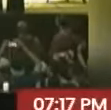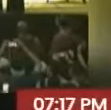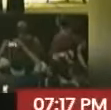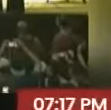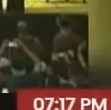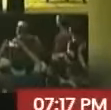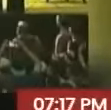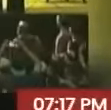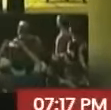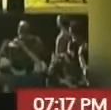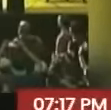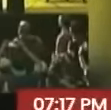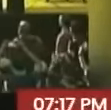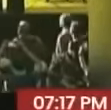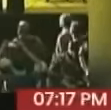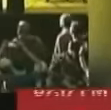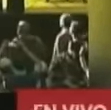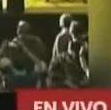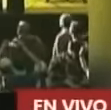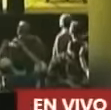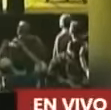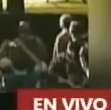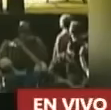Rock and roll.